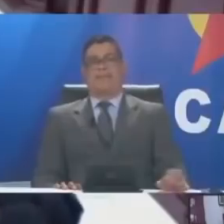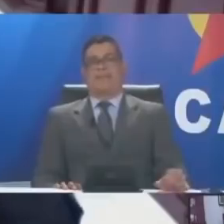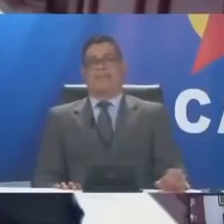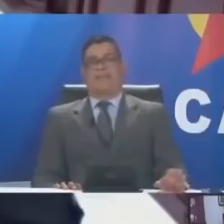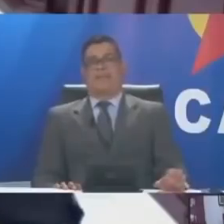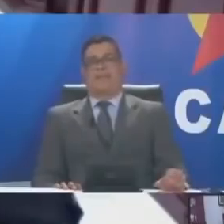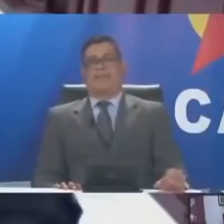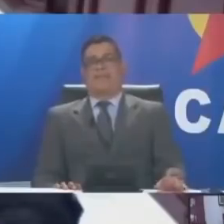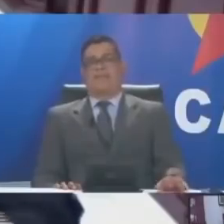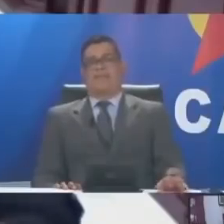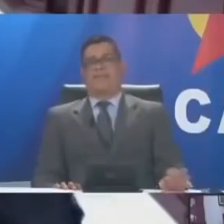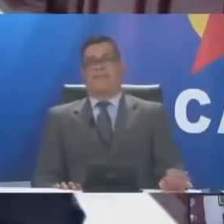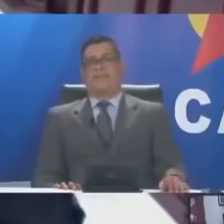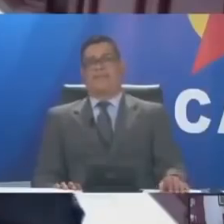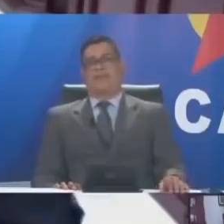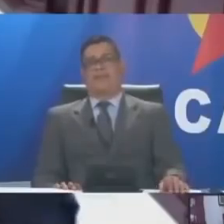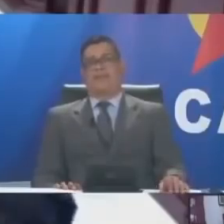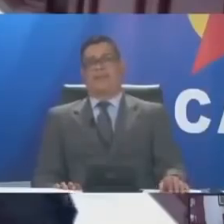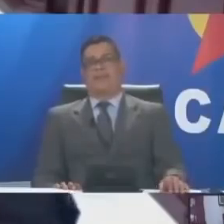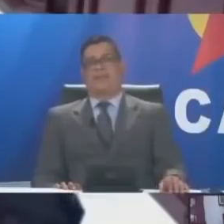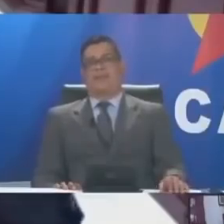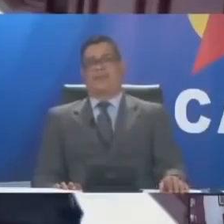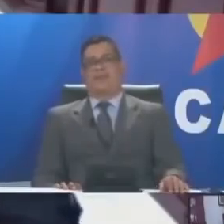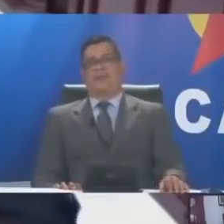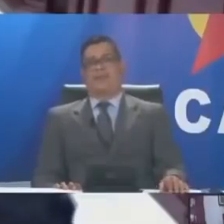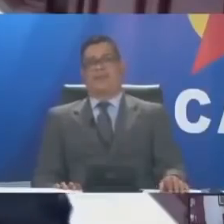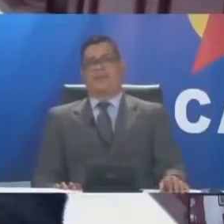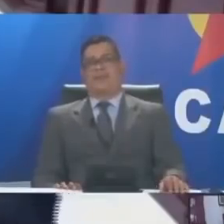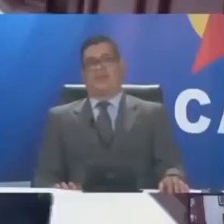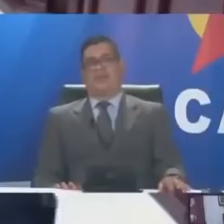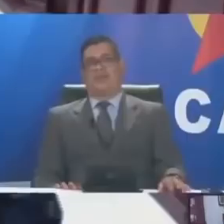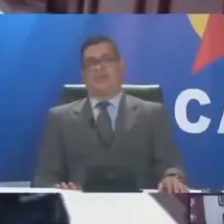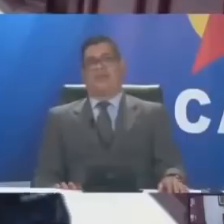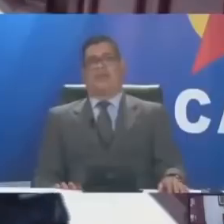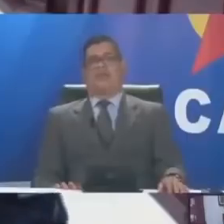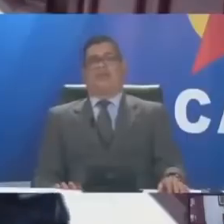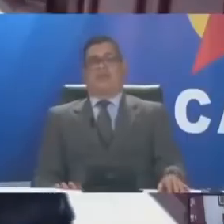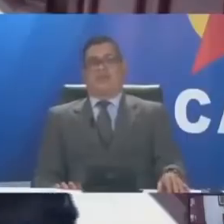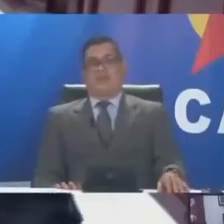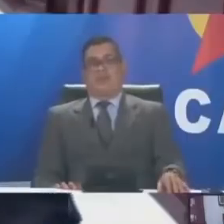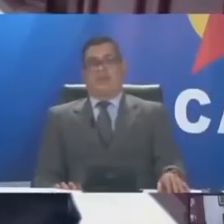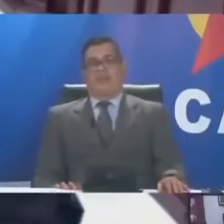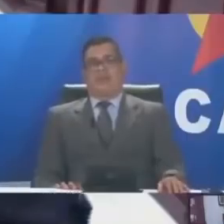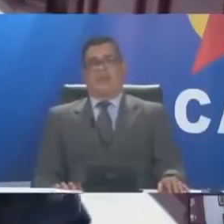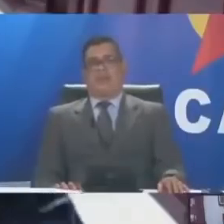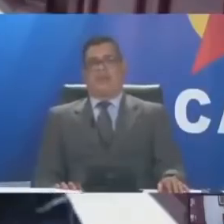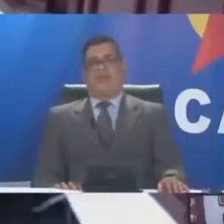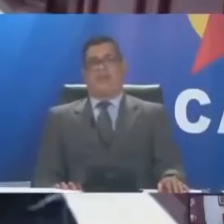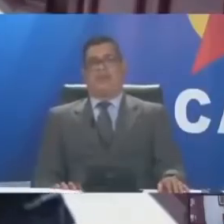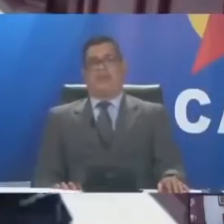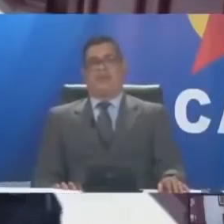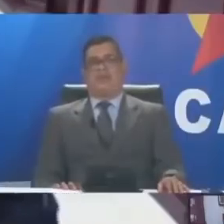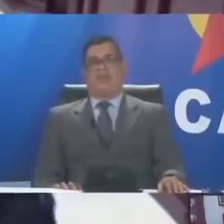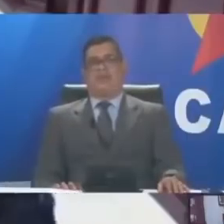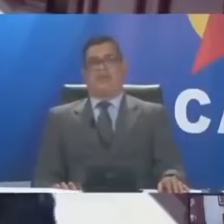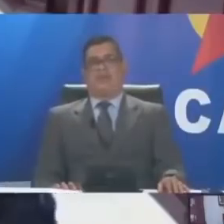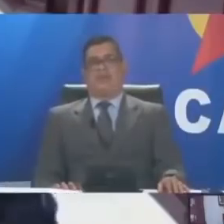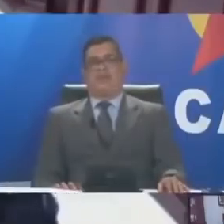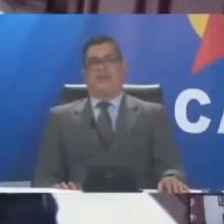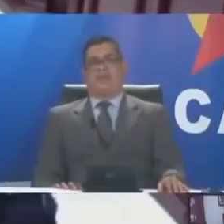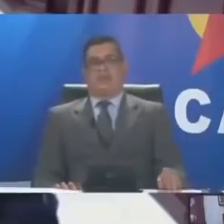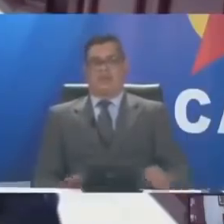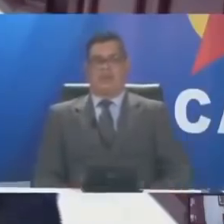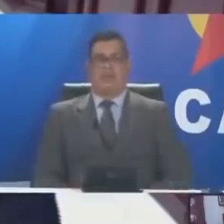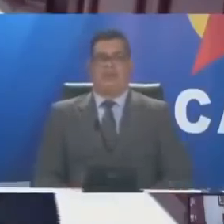incendiar a un país entero porque no cumplieron el capricho que yo tengo mire el otro día venía de predicar de